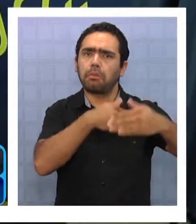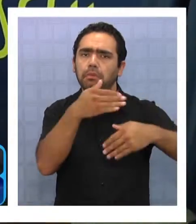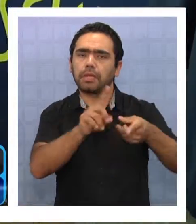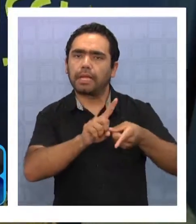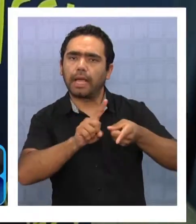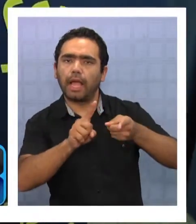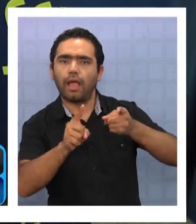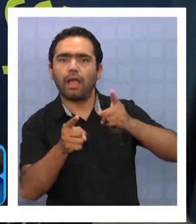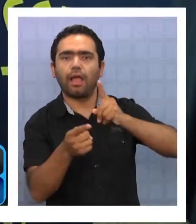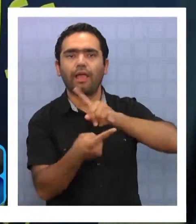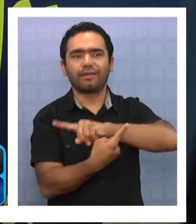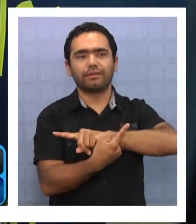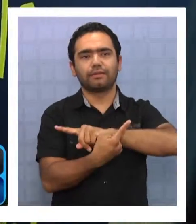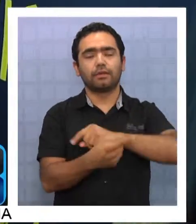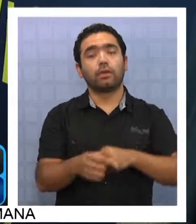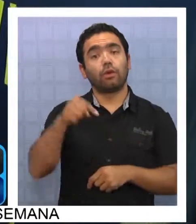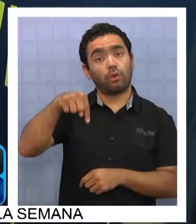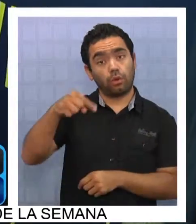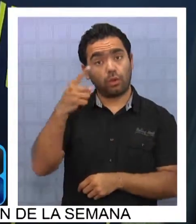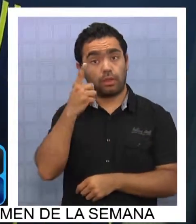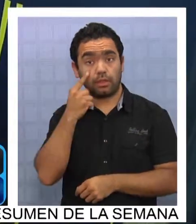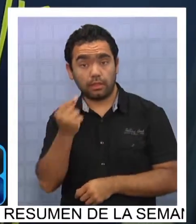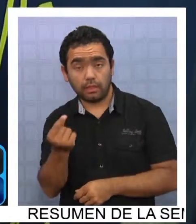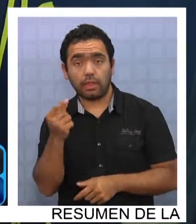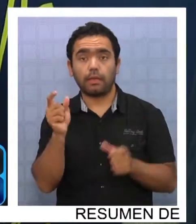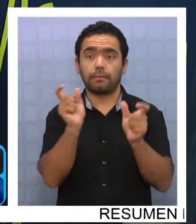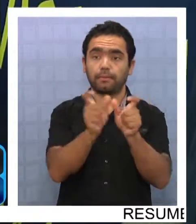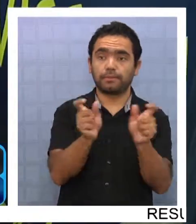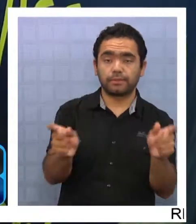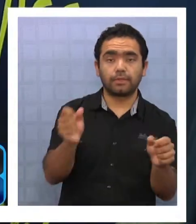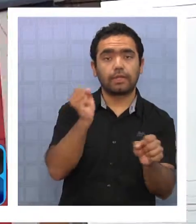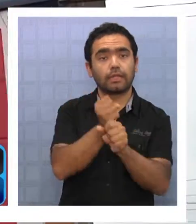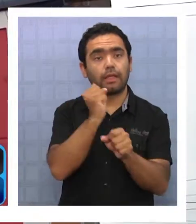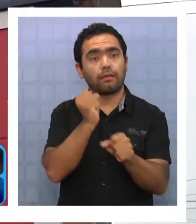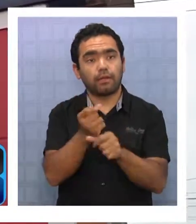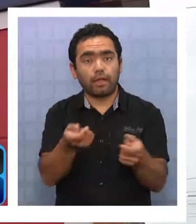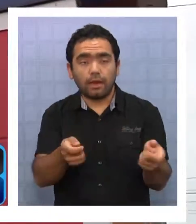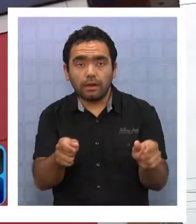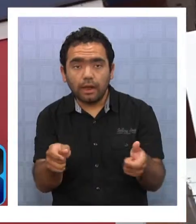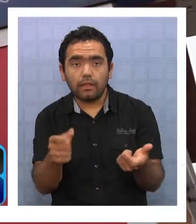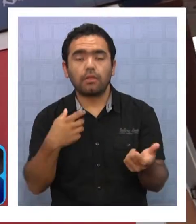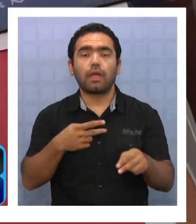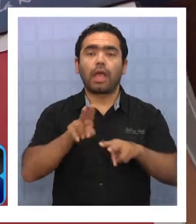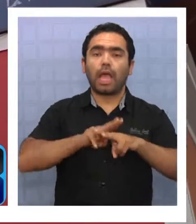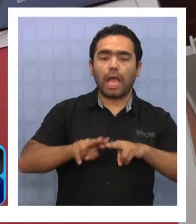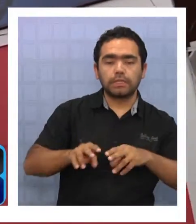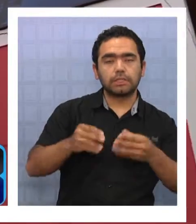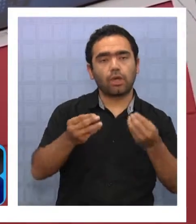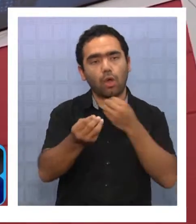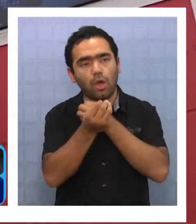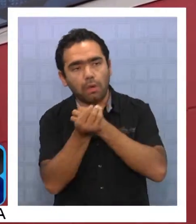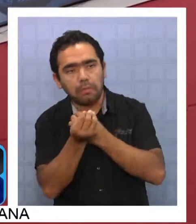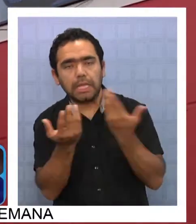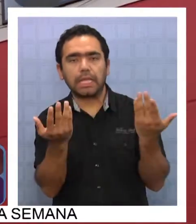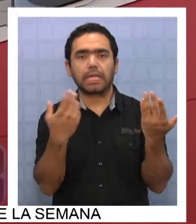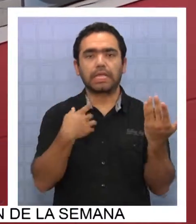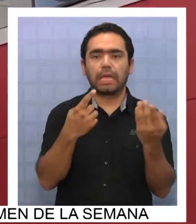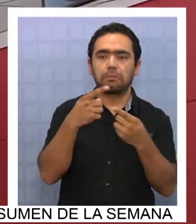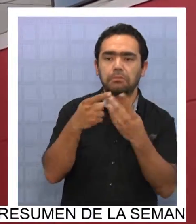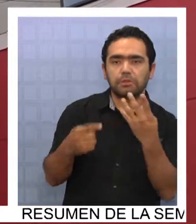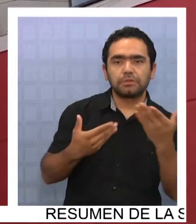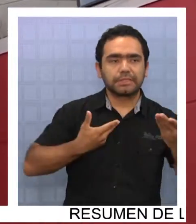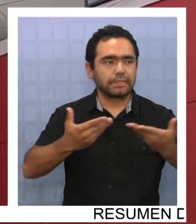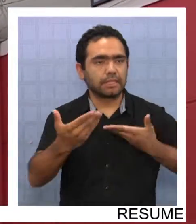Hoy, cada radioemisora organiza cenas y otros tipos de festejos con sus trabajadores, pues antes, ese día,